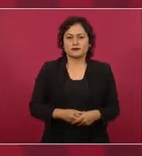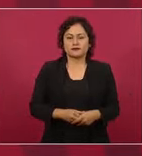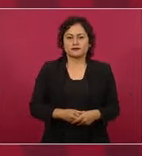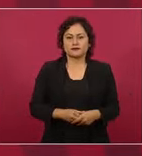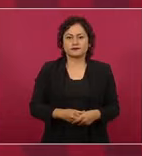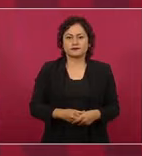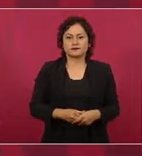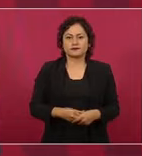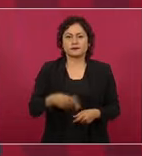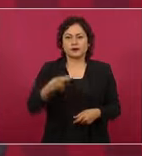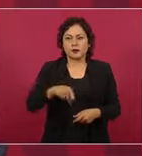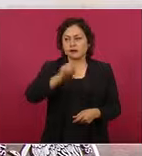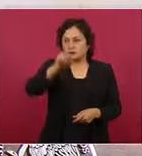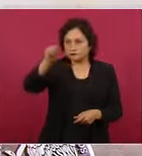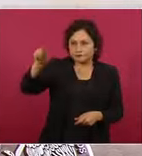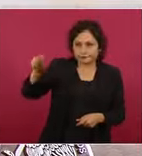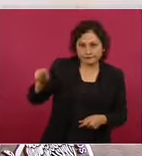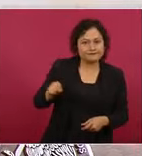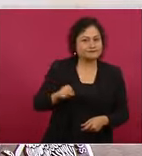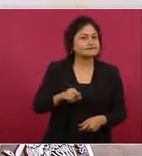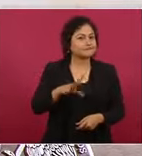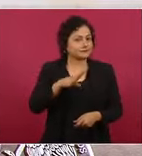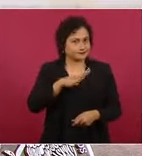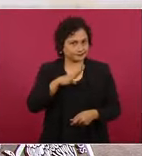Pero ahí andan, ¿sí?